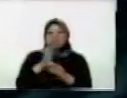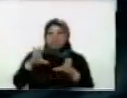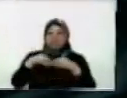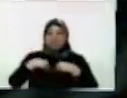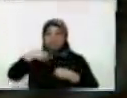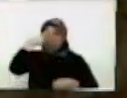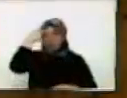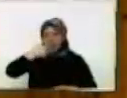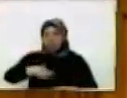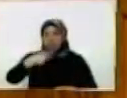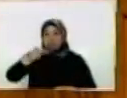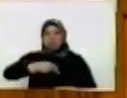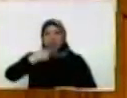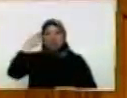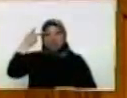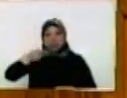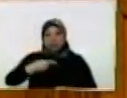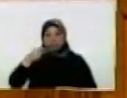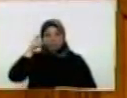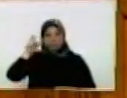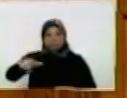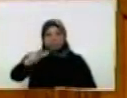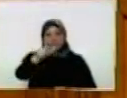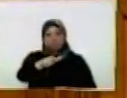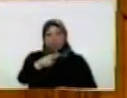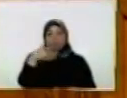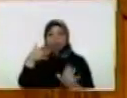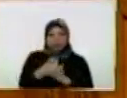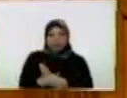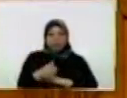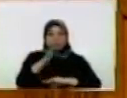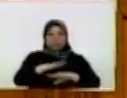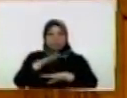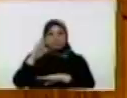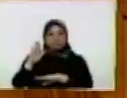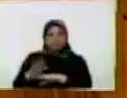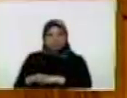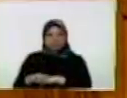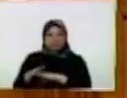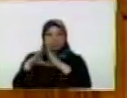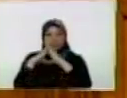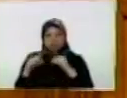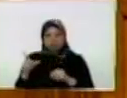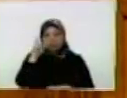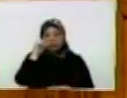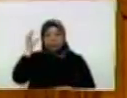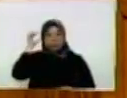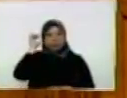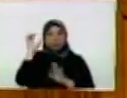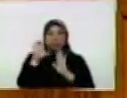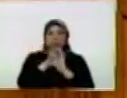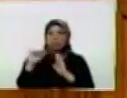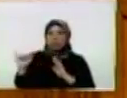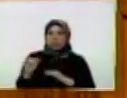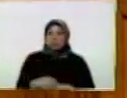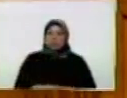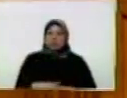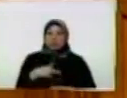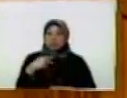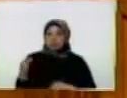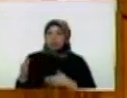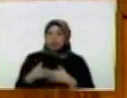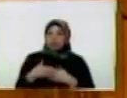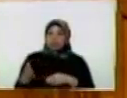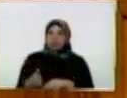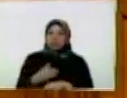seriedad la política para el pueblo. A eso estamos llamados todas y todos los constituyentes. Y no quiero cerrar sin